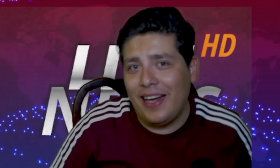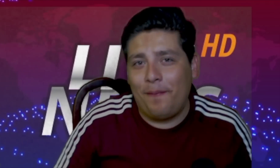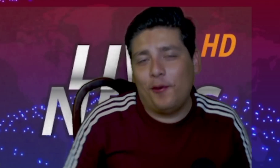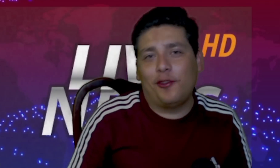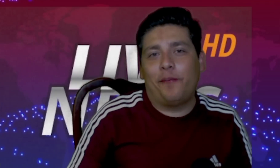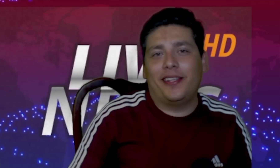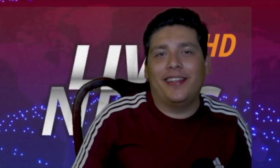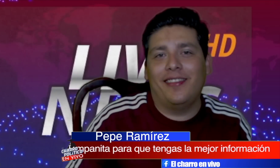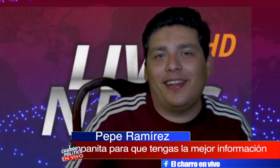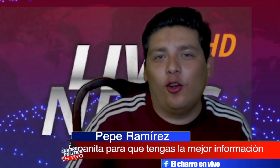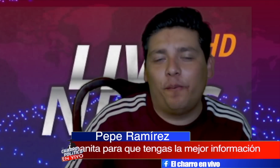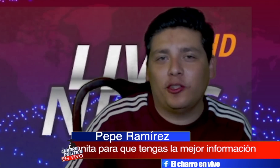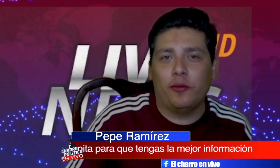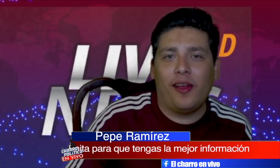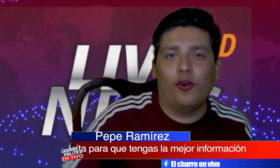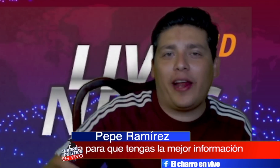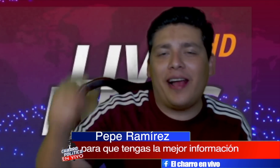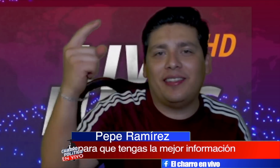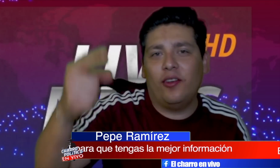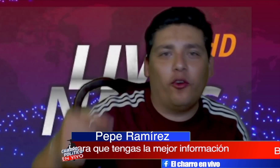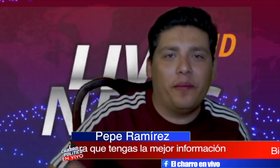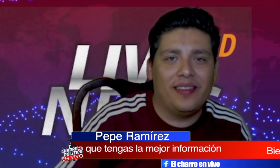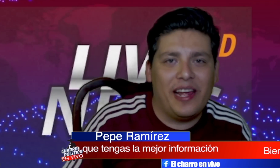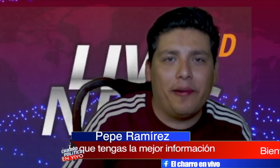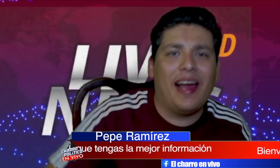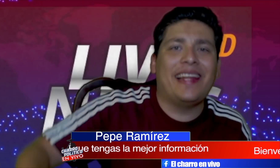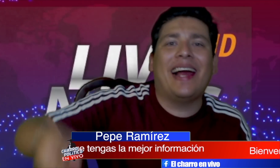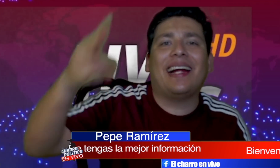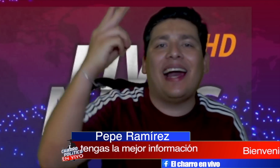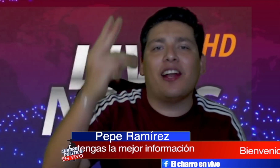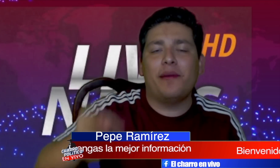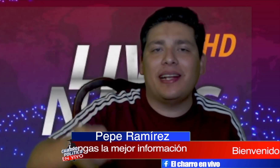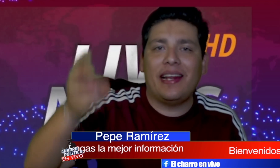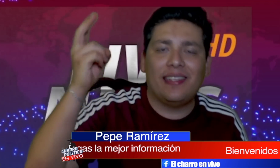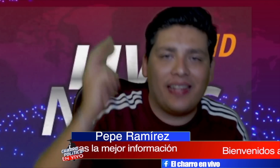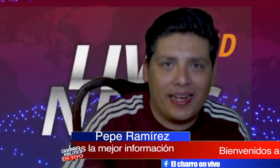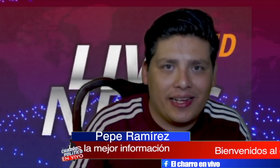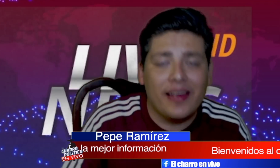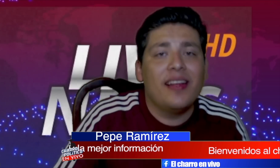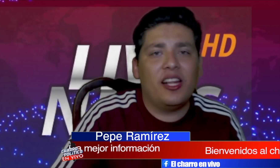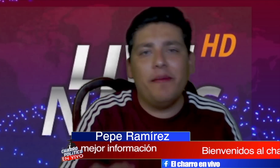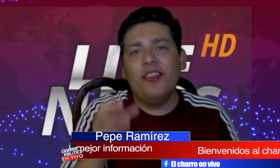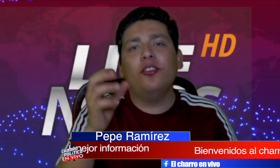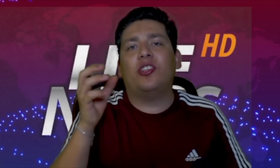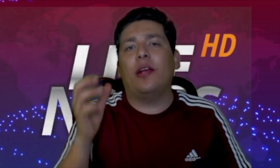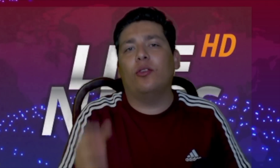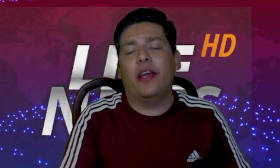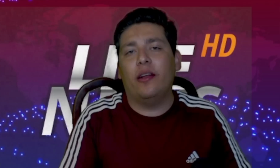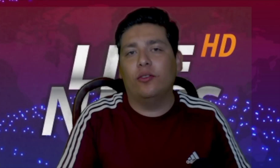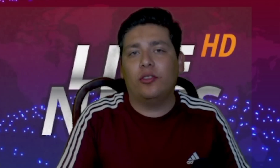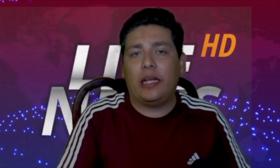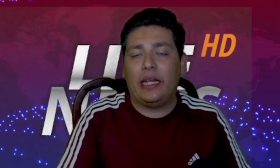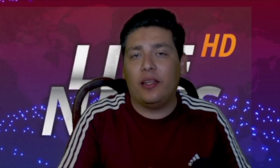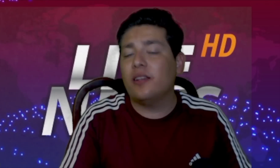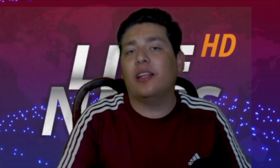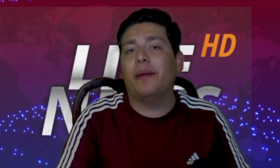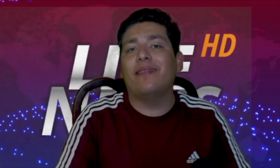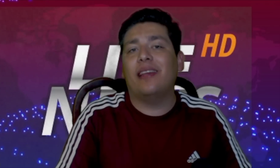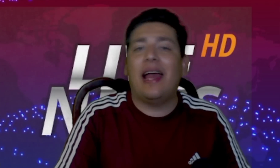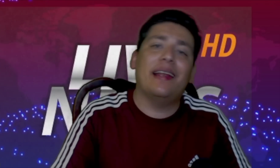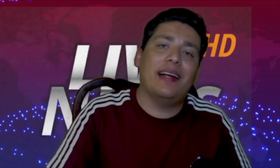Tremenda madrina le puso el presidente López Obrador a Ciro Gómez Leyva y a Carmen Aristegui. Tremendos chayoteros